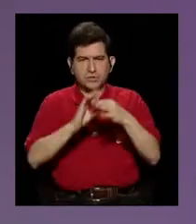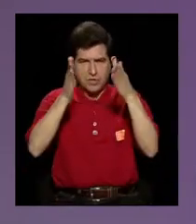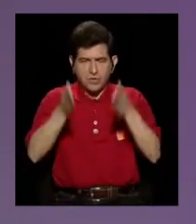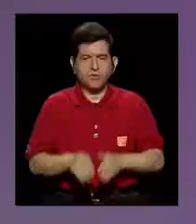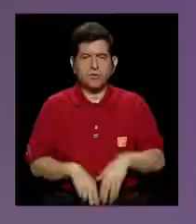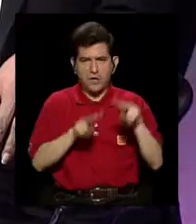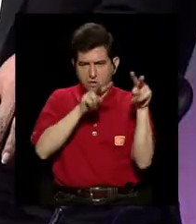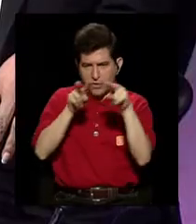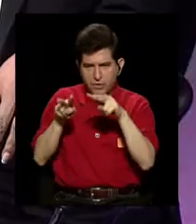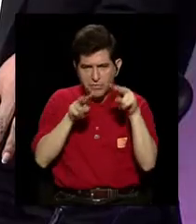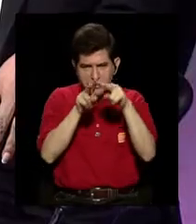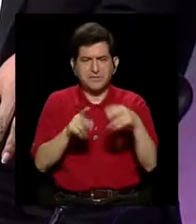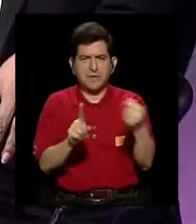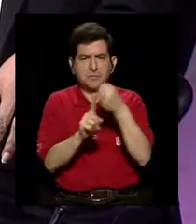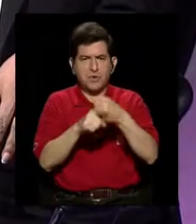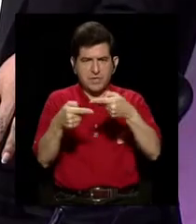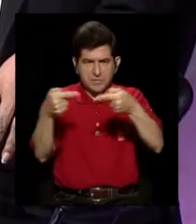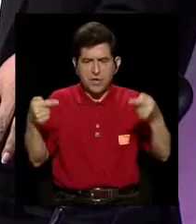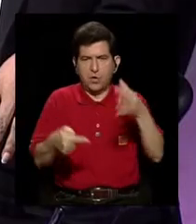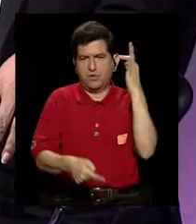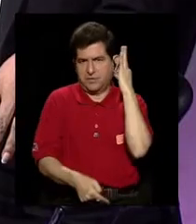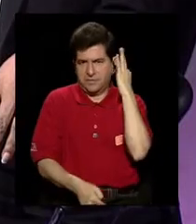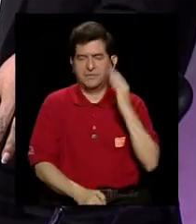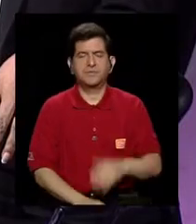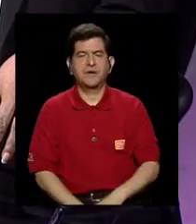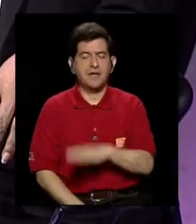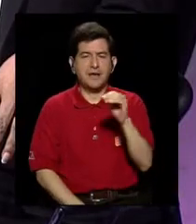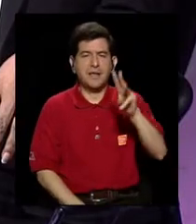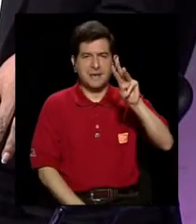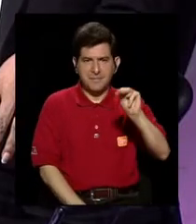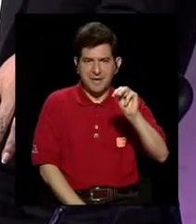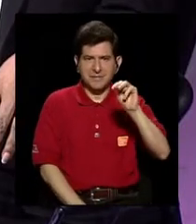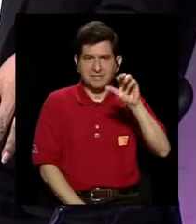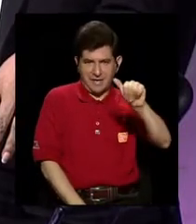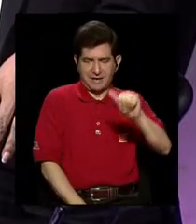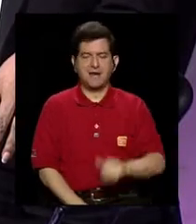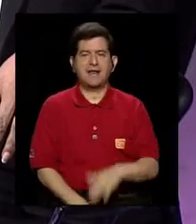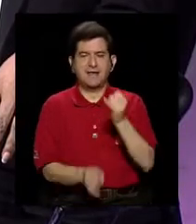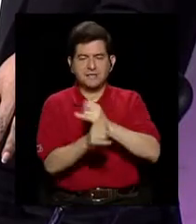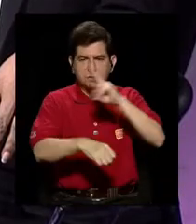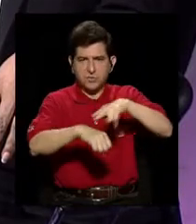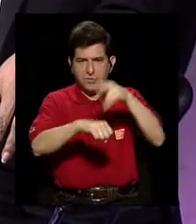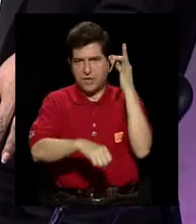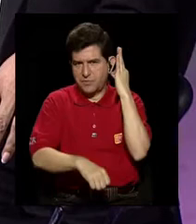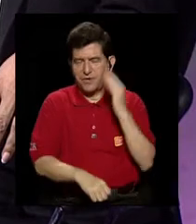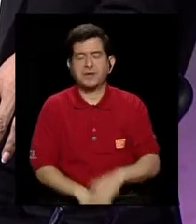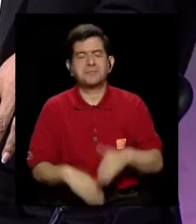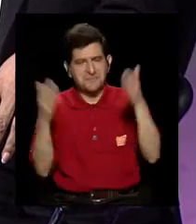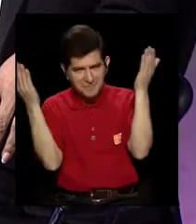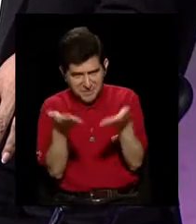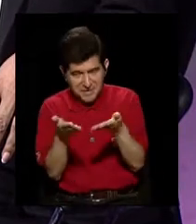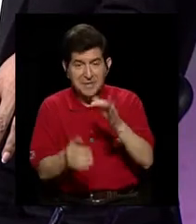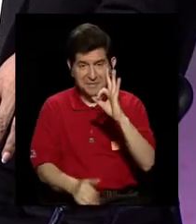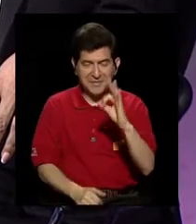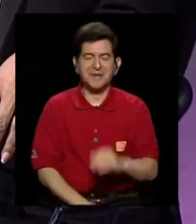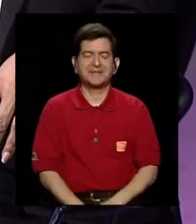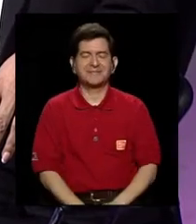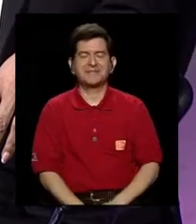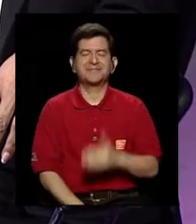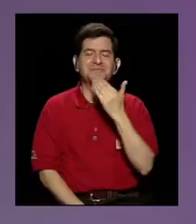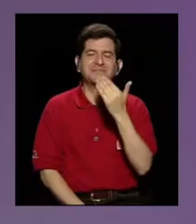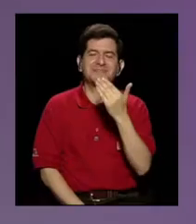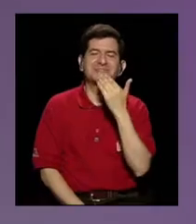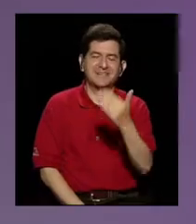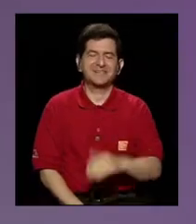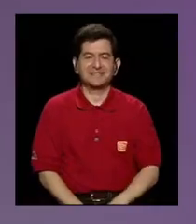coordinadora del Observatorio de Violencia contra las Mujeres, y Marcela Arroyave del Instituto Nacional de las Mujeres. Bienvenidas. ¿Cómo están? Gracias. Muchas